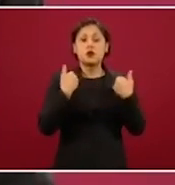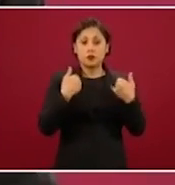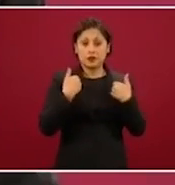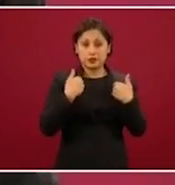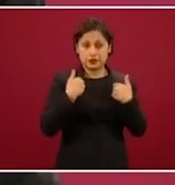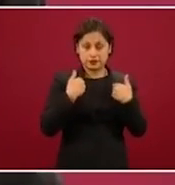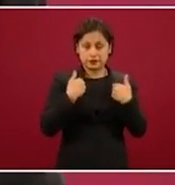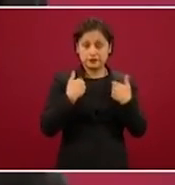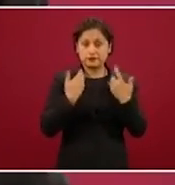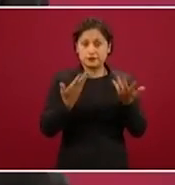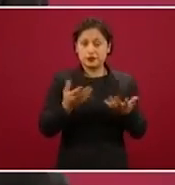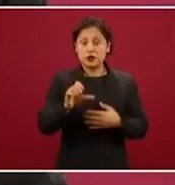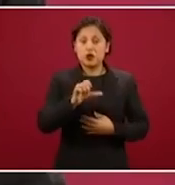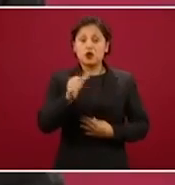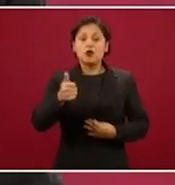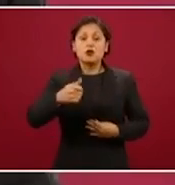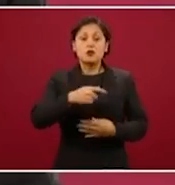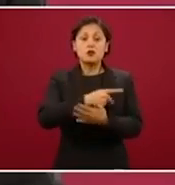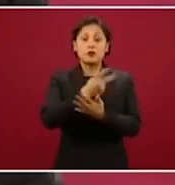de apoyo